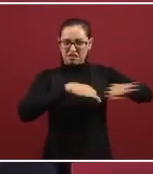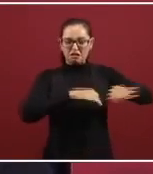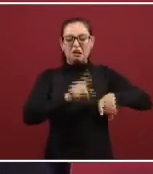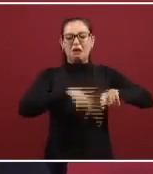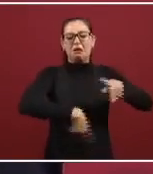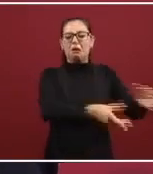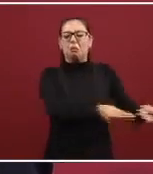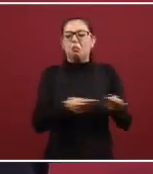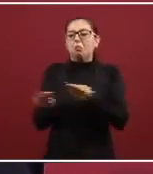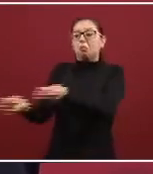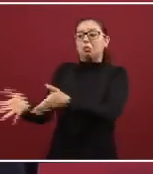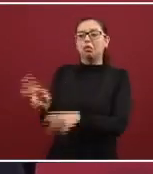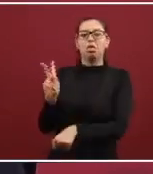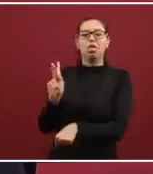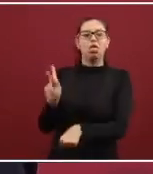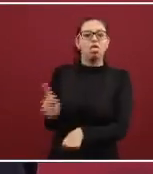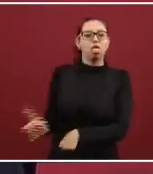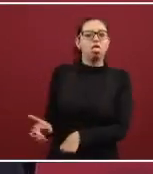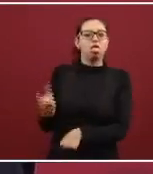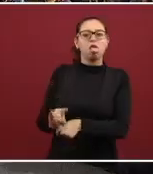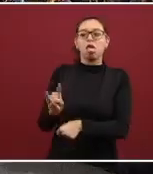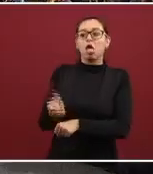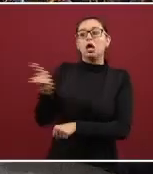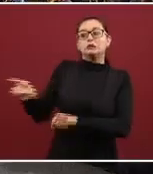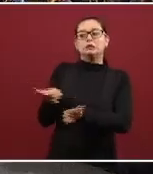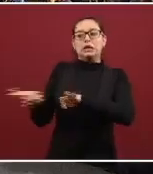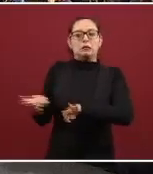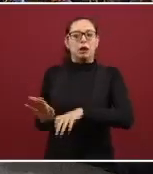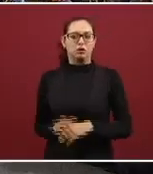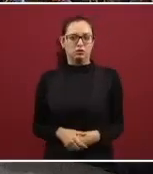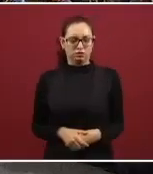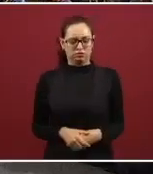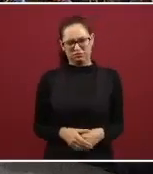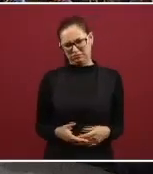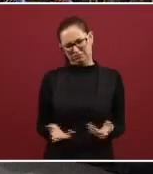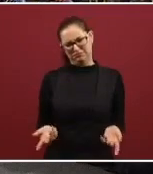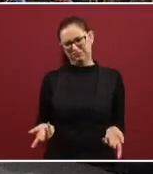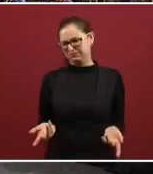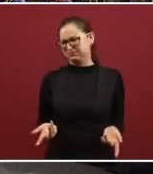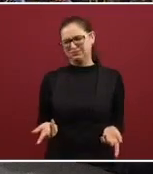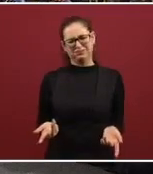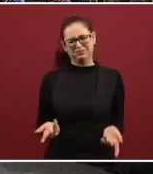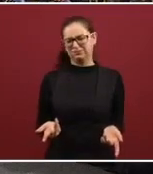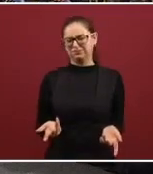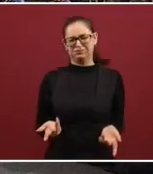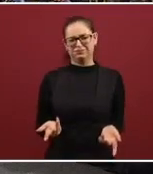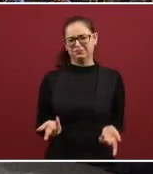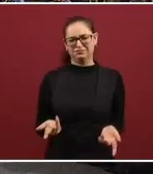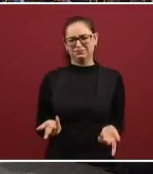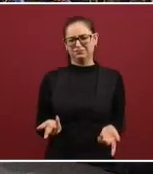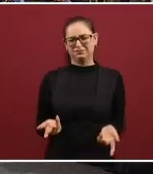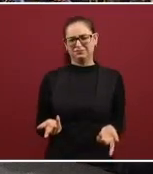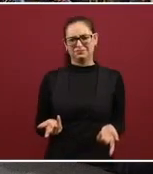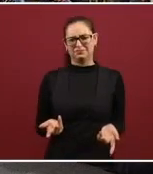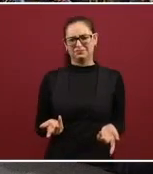Eso es lo que se aclara. Pero que no se entienda que hay